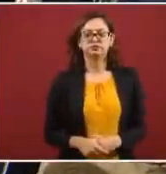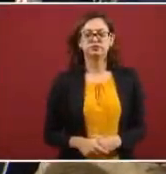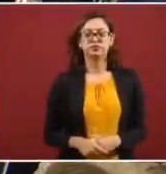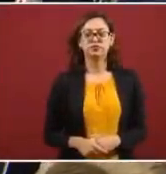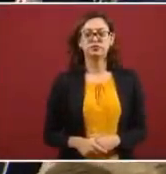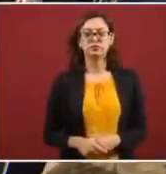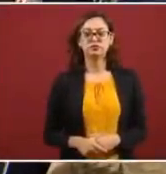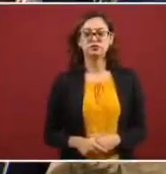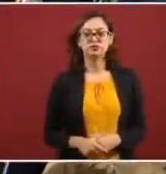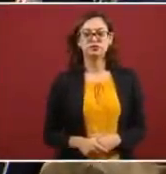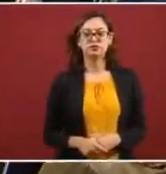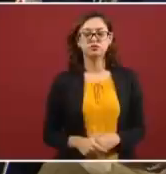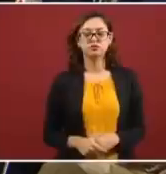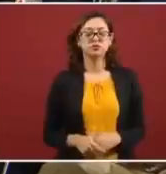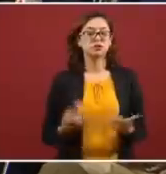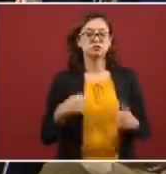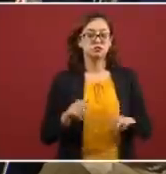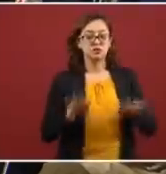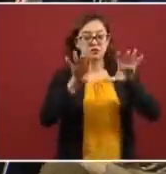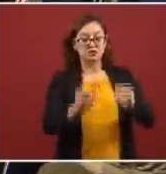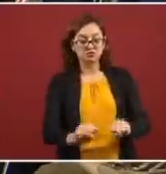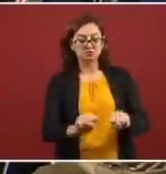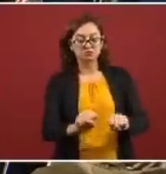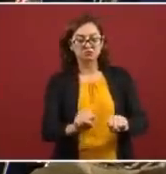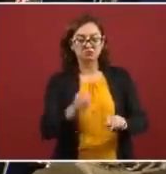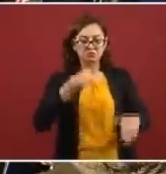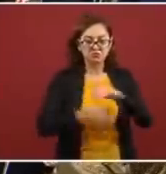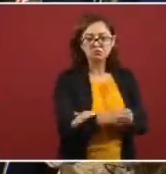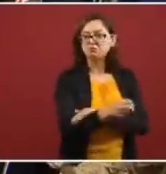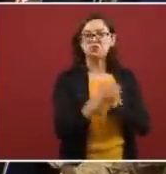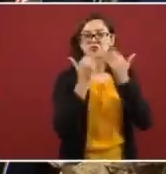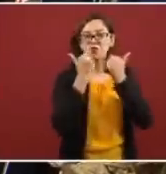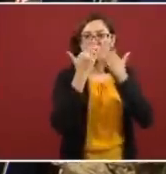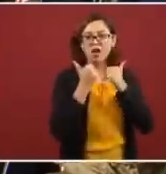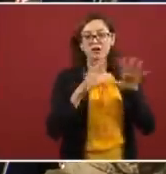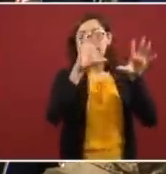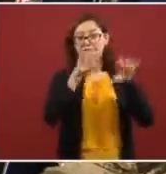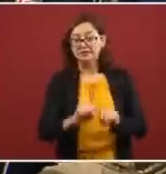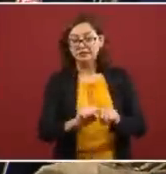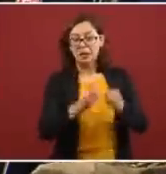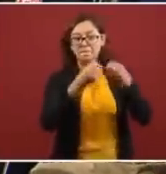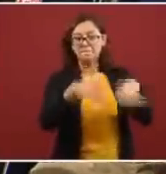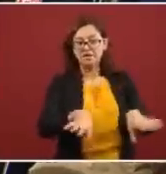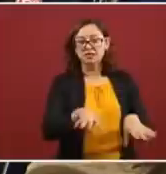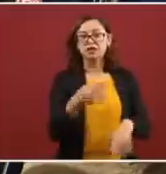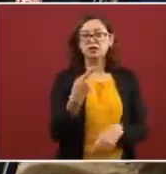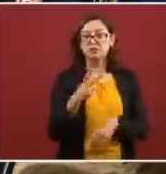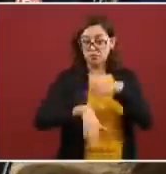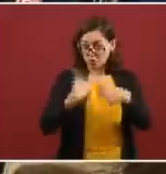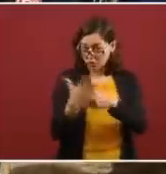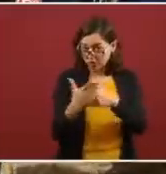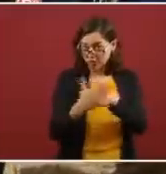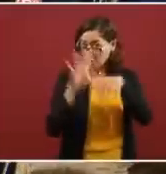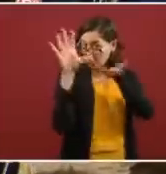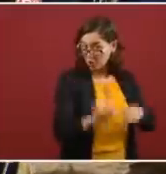la redención y después liberación por eso es mi pregunta si lo van a detener al señor o vídeo